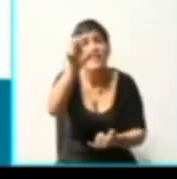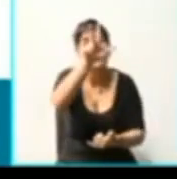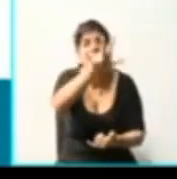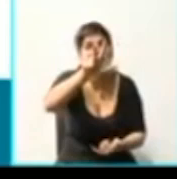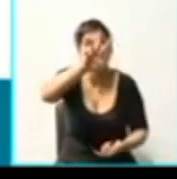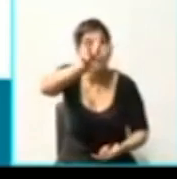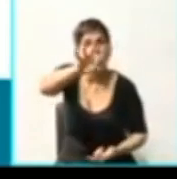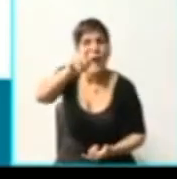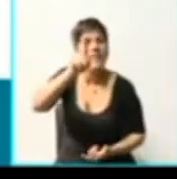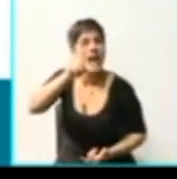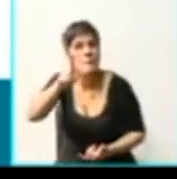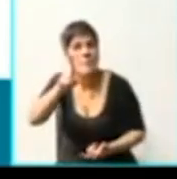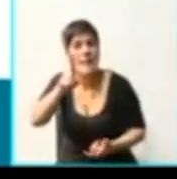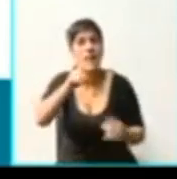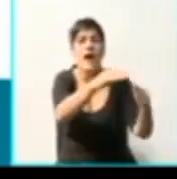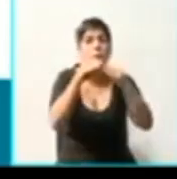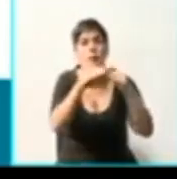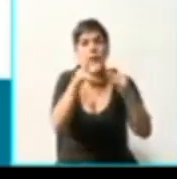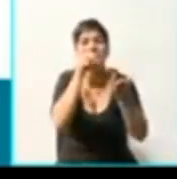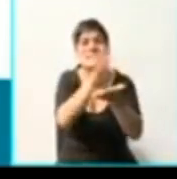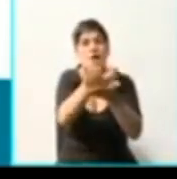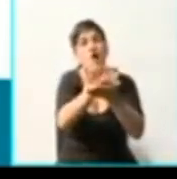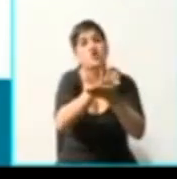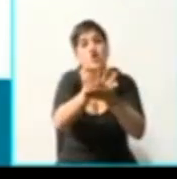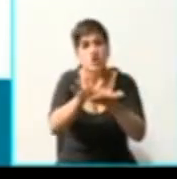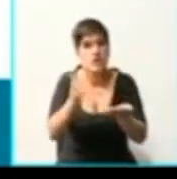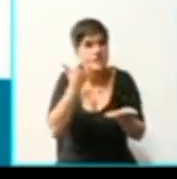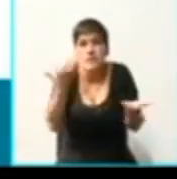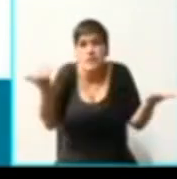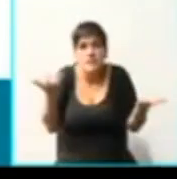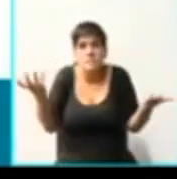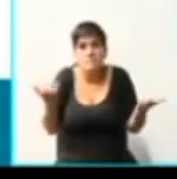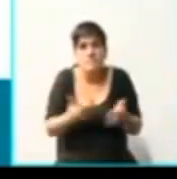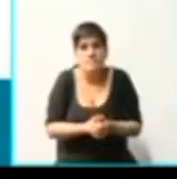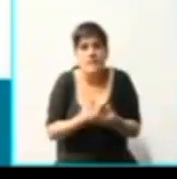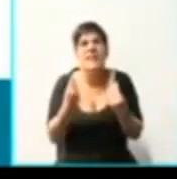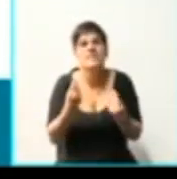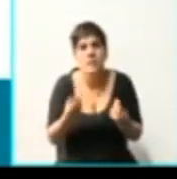viviendas aproximadamente ociosas, como decía antes,